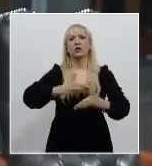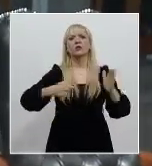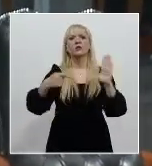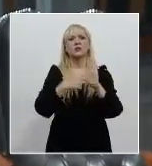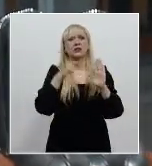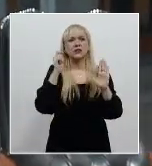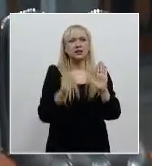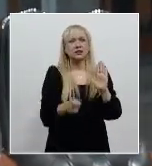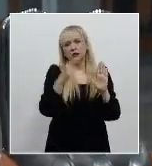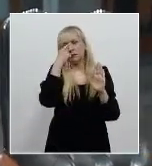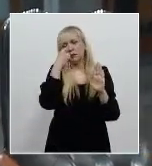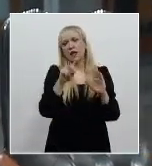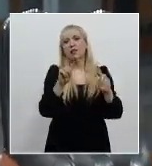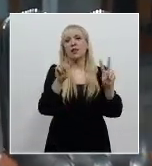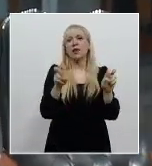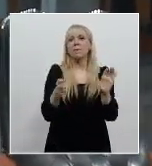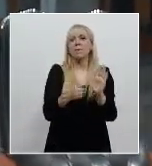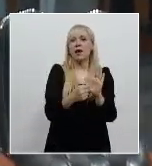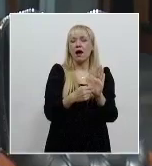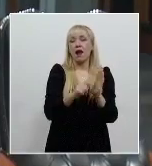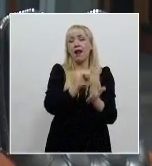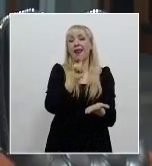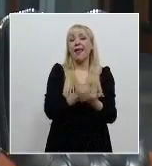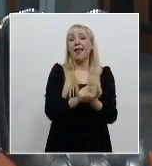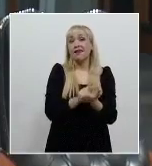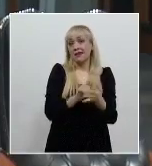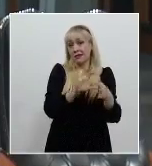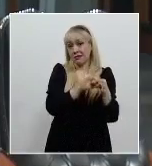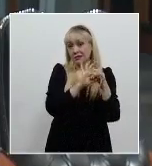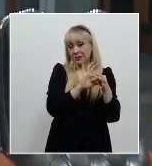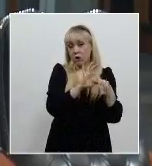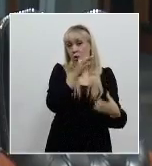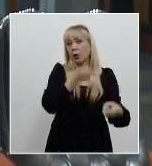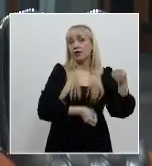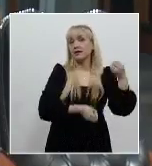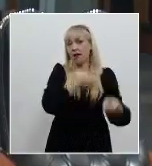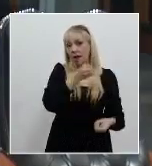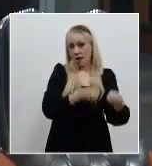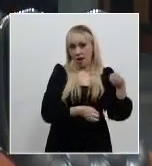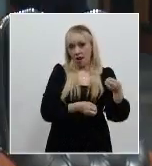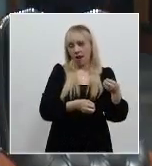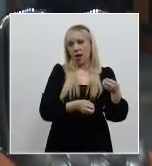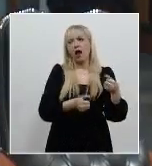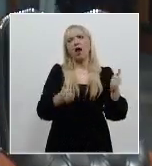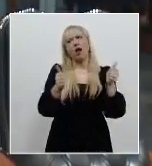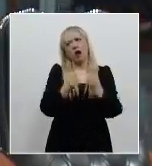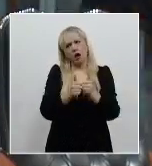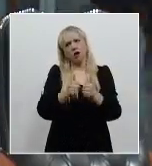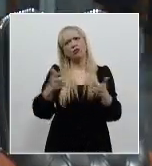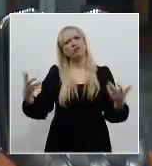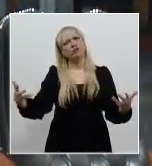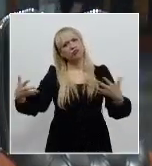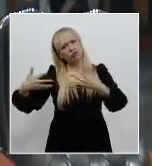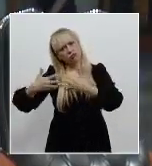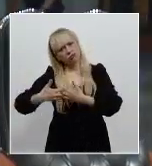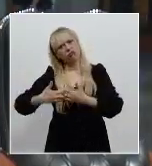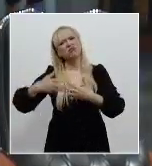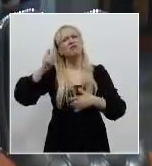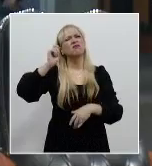temáticos asociados al tema de la legislación, al tema de lo judicial, buscando combinar